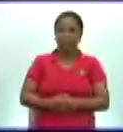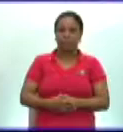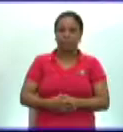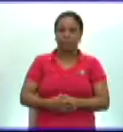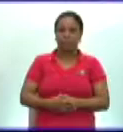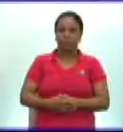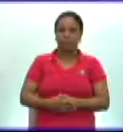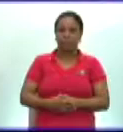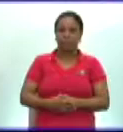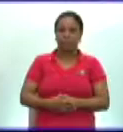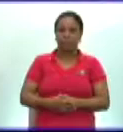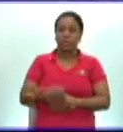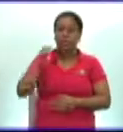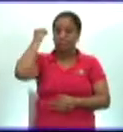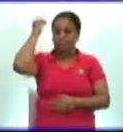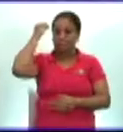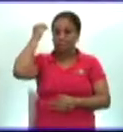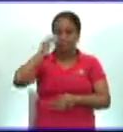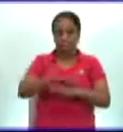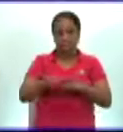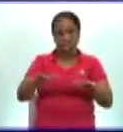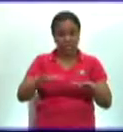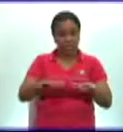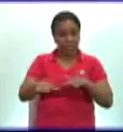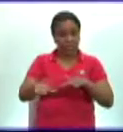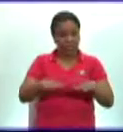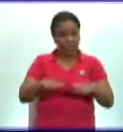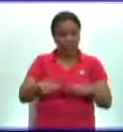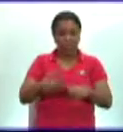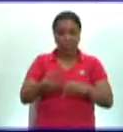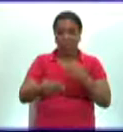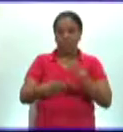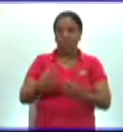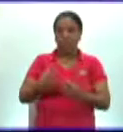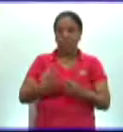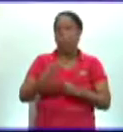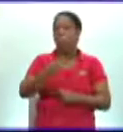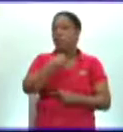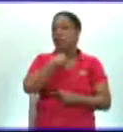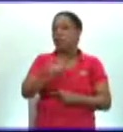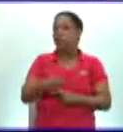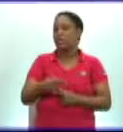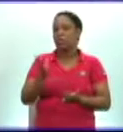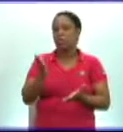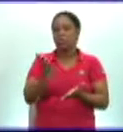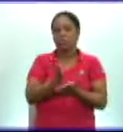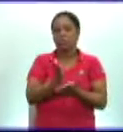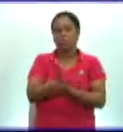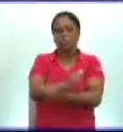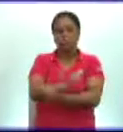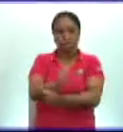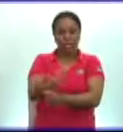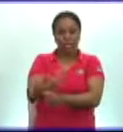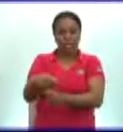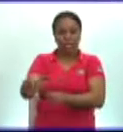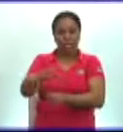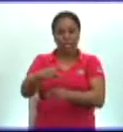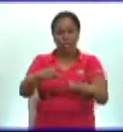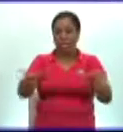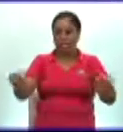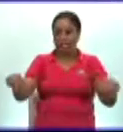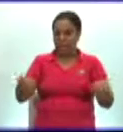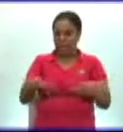Considero que ya estás en condiciones de, bueno, realizar algunos ejercicios con tu profesor en clase. Y vamos a analizar